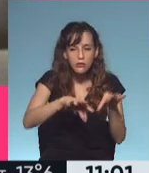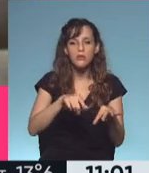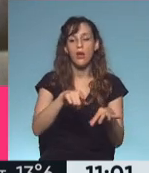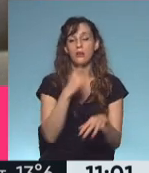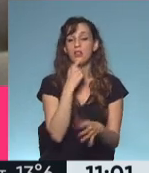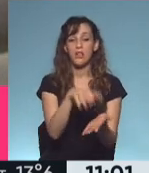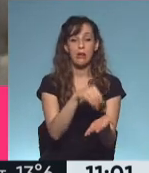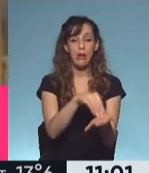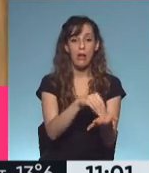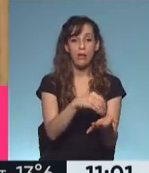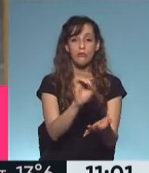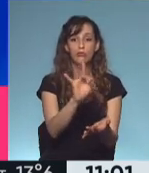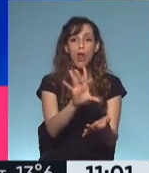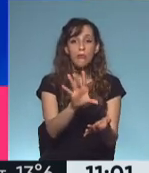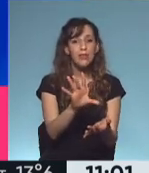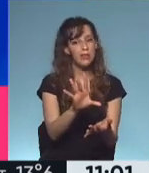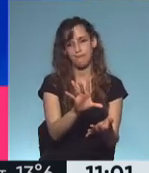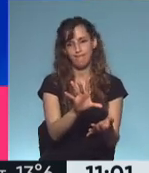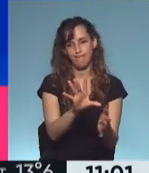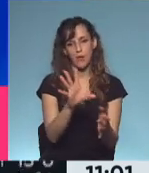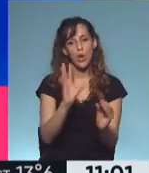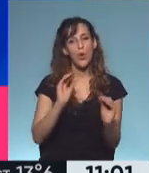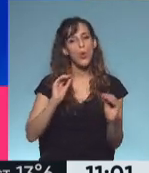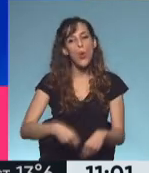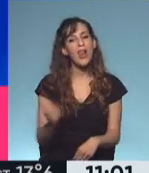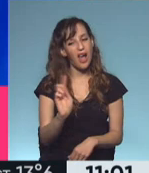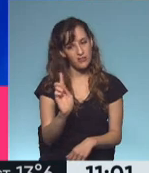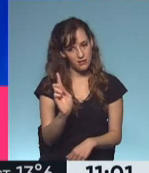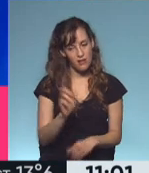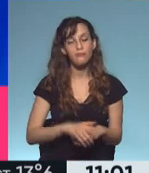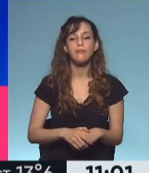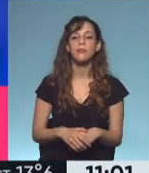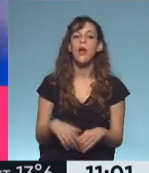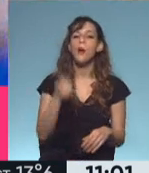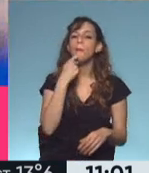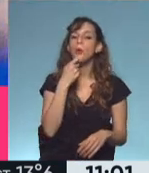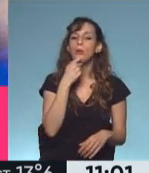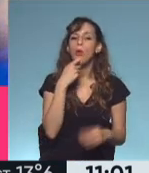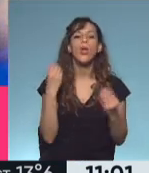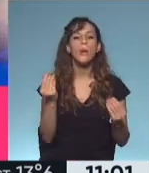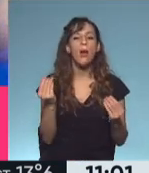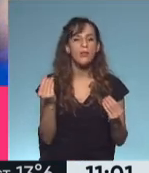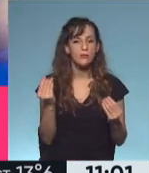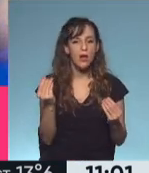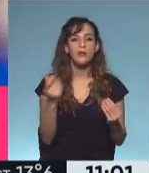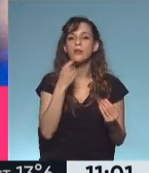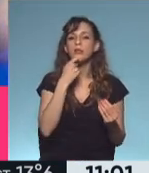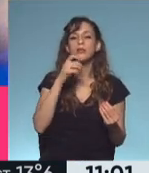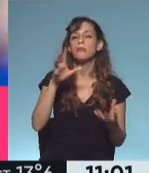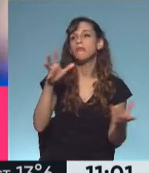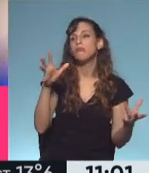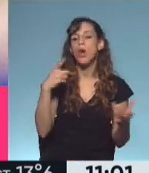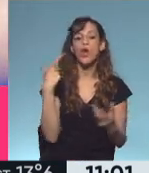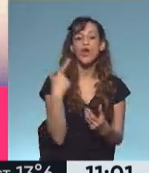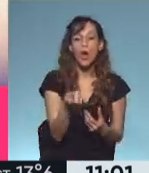va. No es la tierra de la plaza, que eso es un poco lo que vamos a hacer ahora. ¿Qué hacemos cuando traemos una suculenta del vivero o